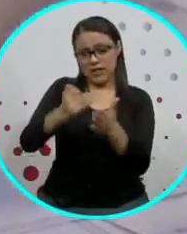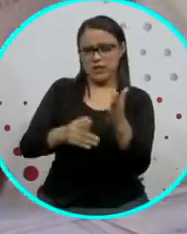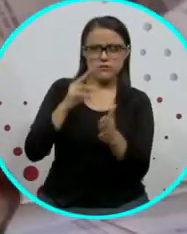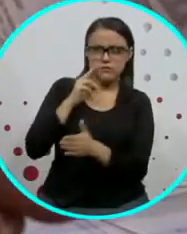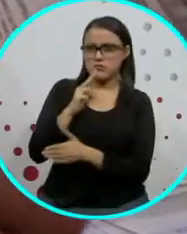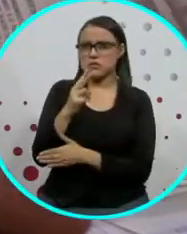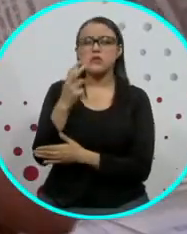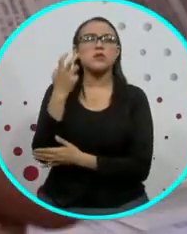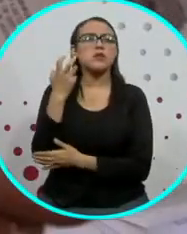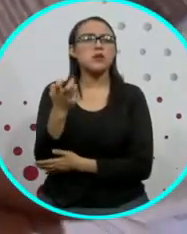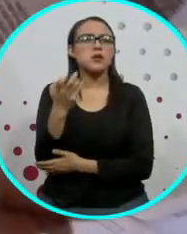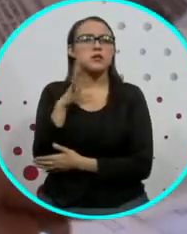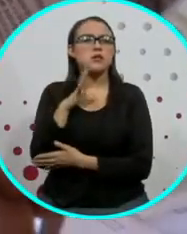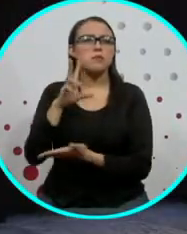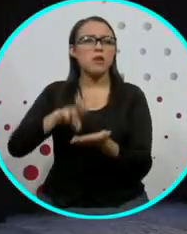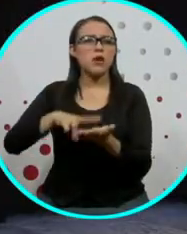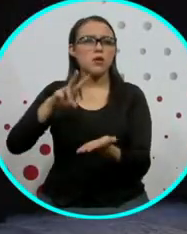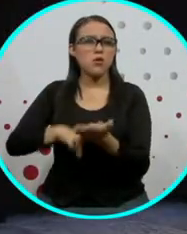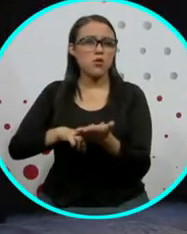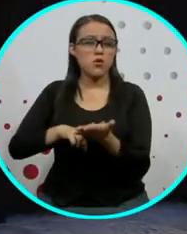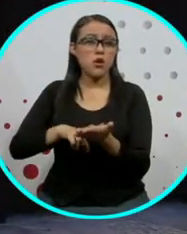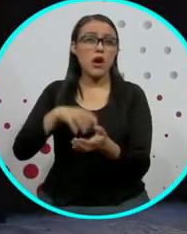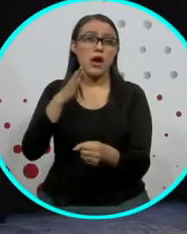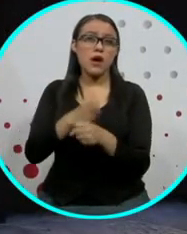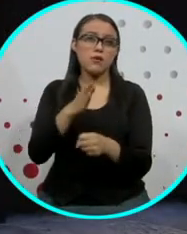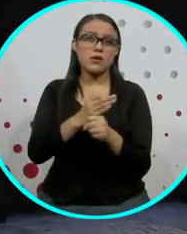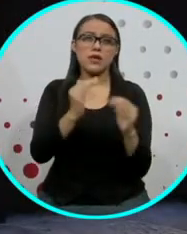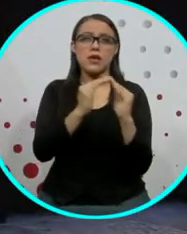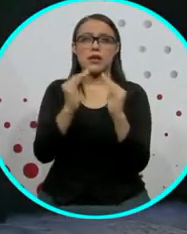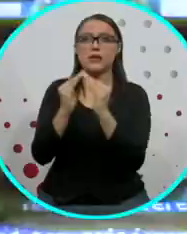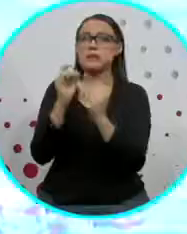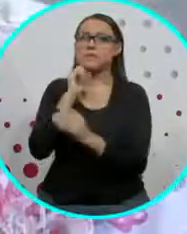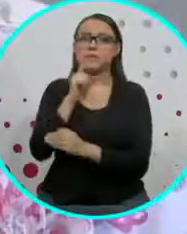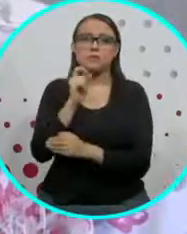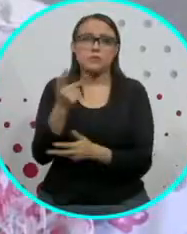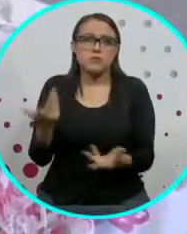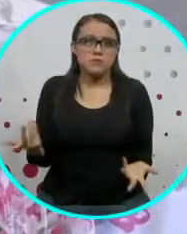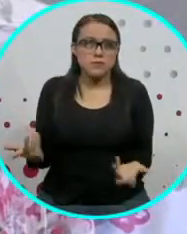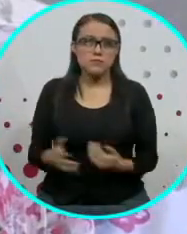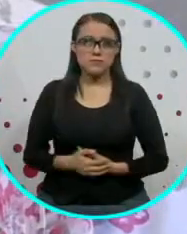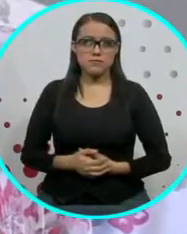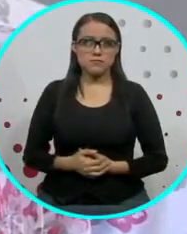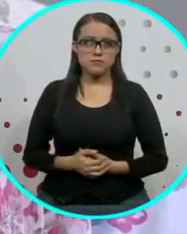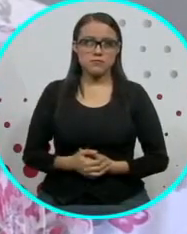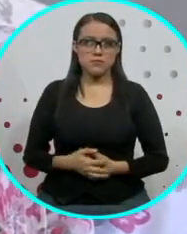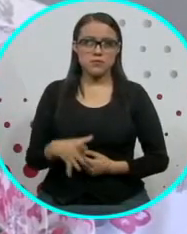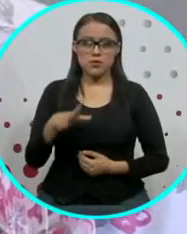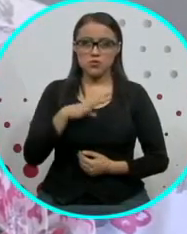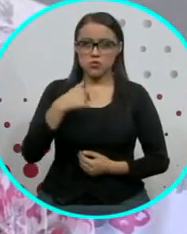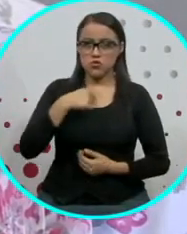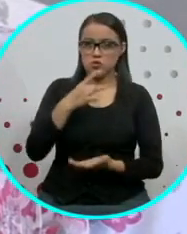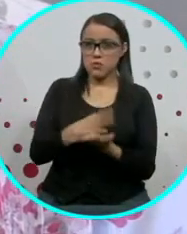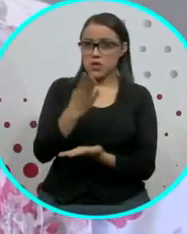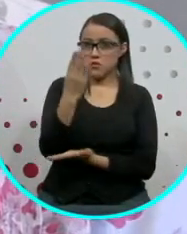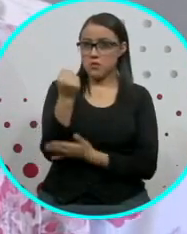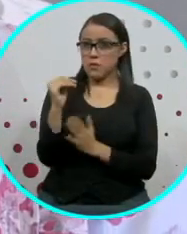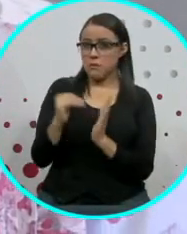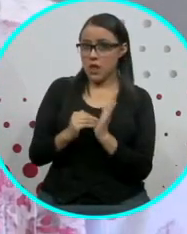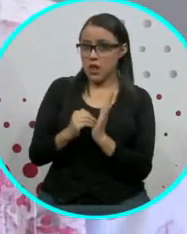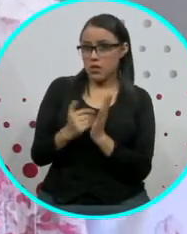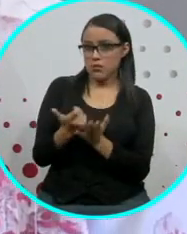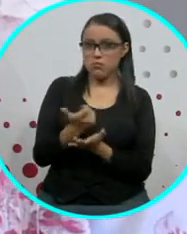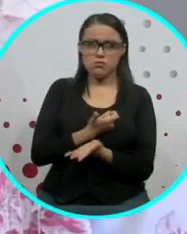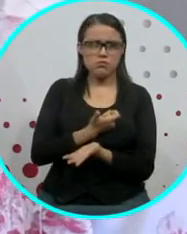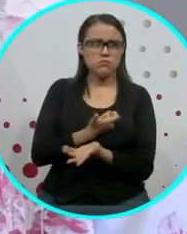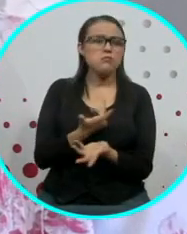de que esta es el equivalente a lo que valen ahora las casas. Entonces, he pagado 9,000 pesos. O sea,